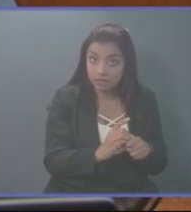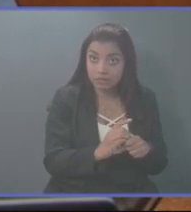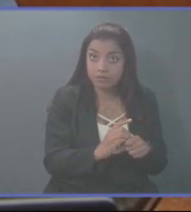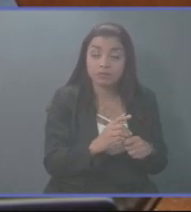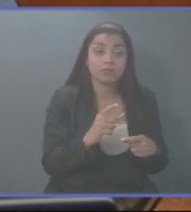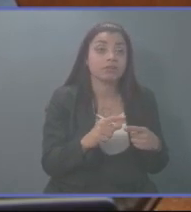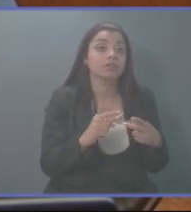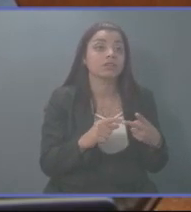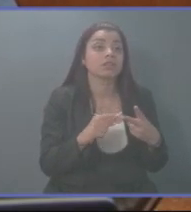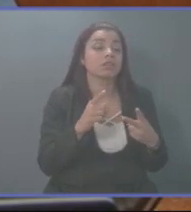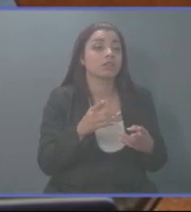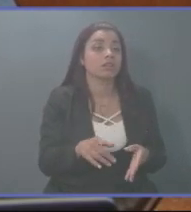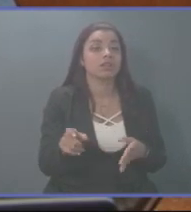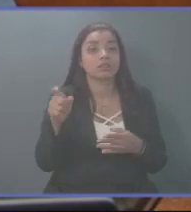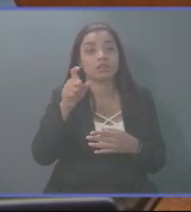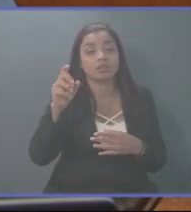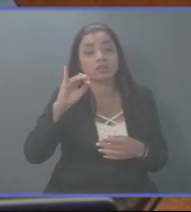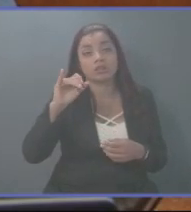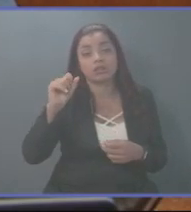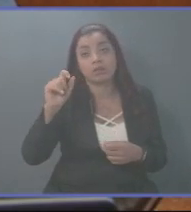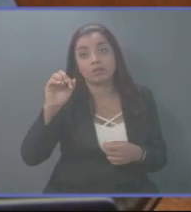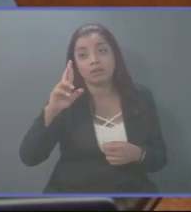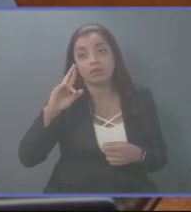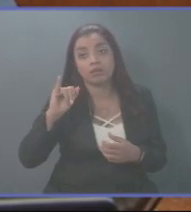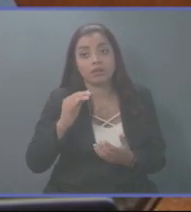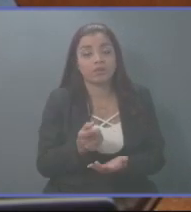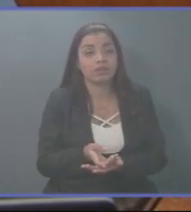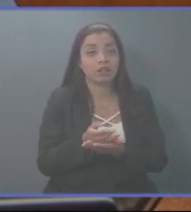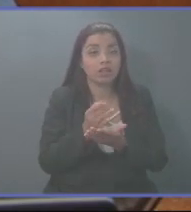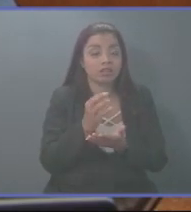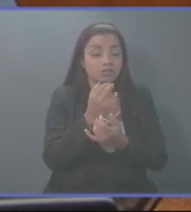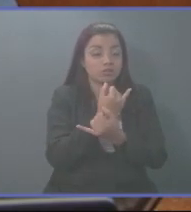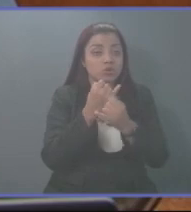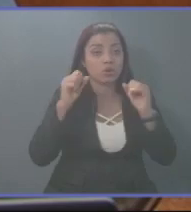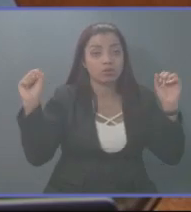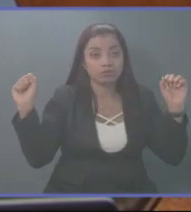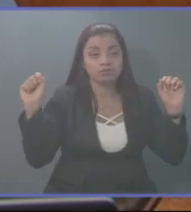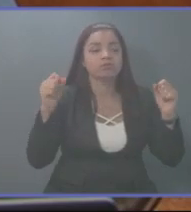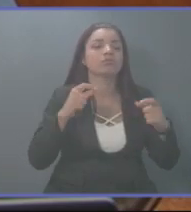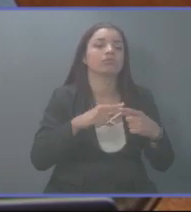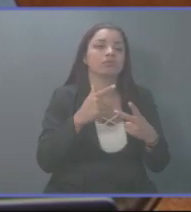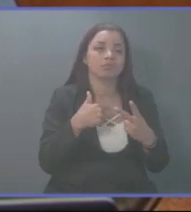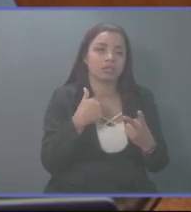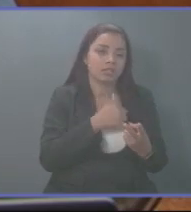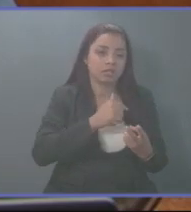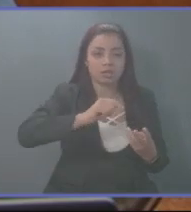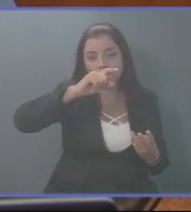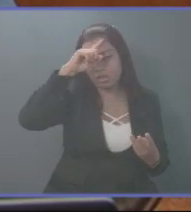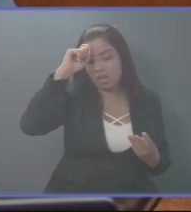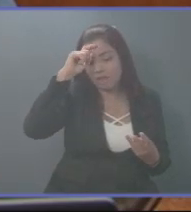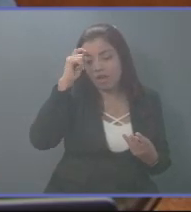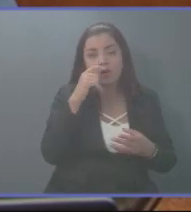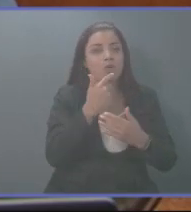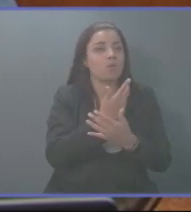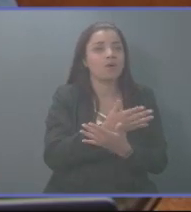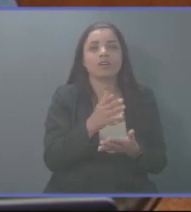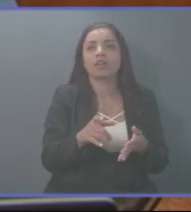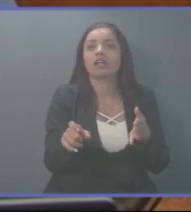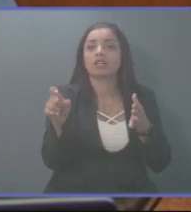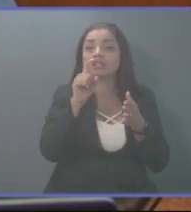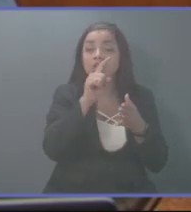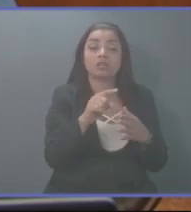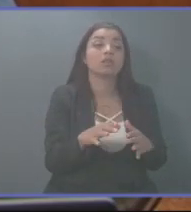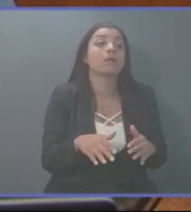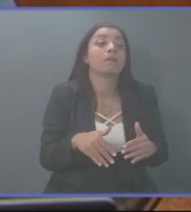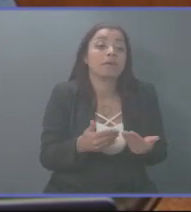Instituto Salvadoreño de Rehabilitación Integral, Ministerio de Trabajo y cualquier otra institución especializada en la atención